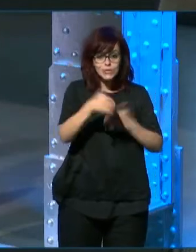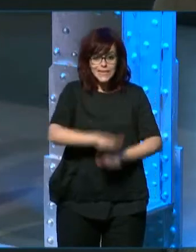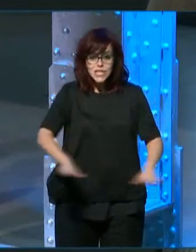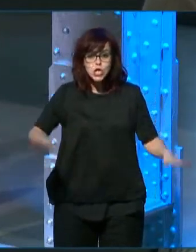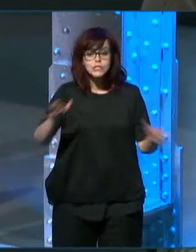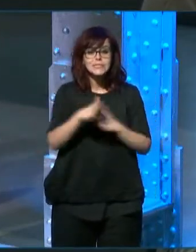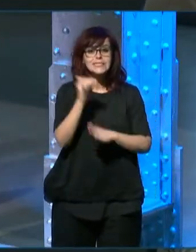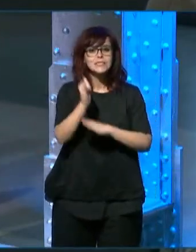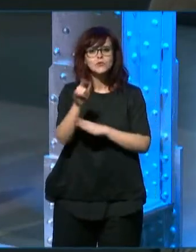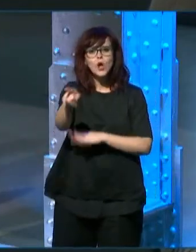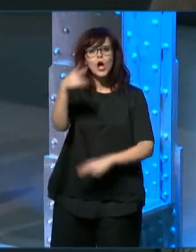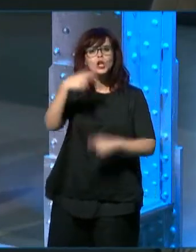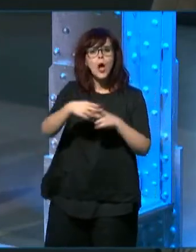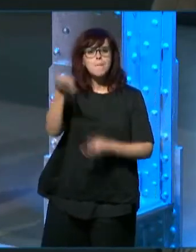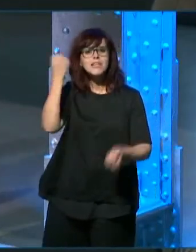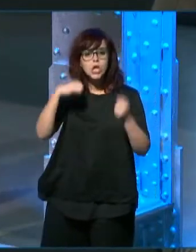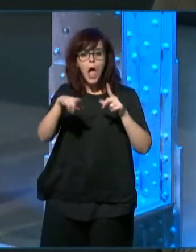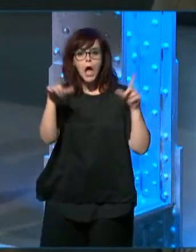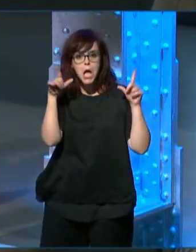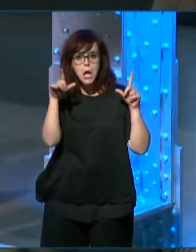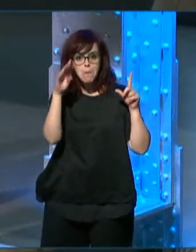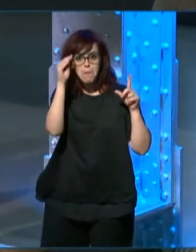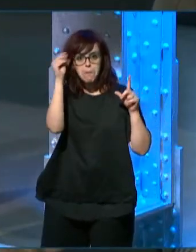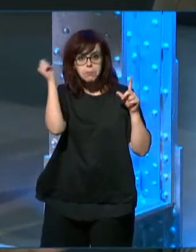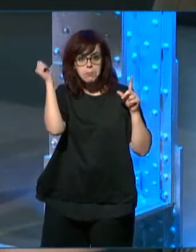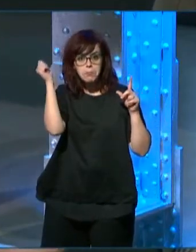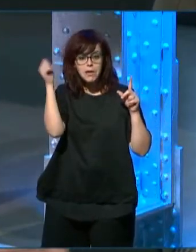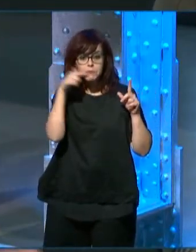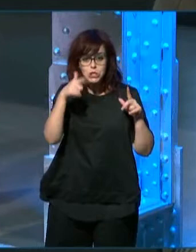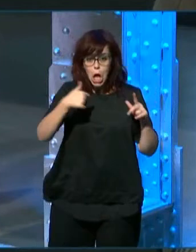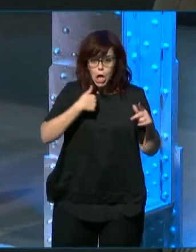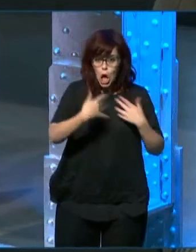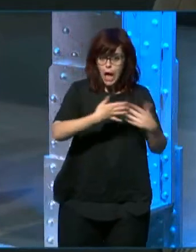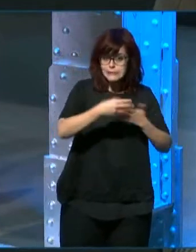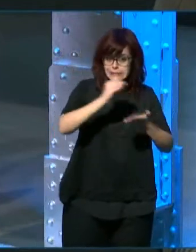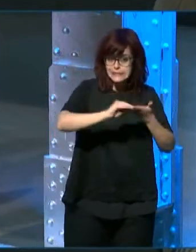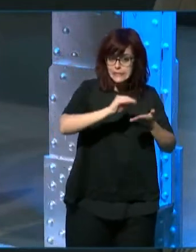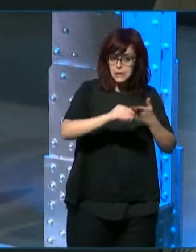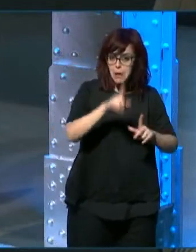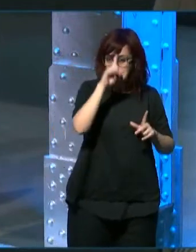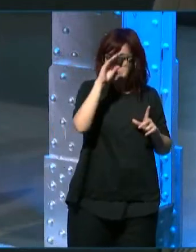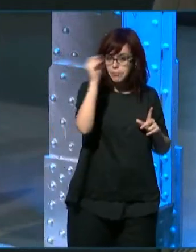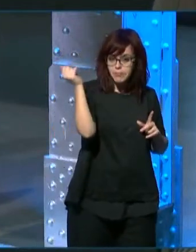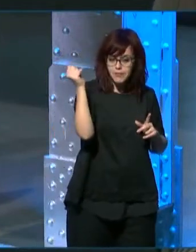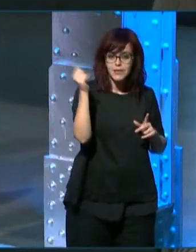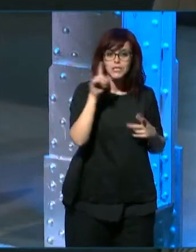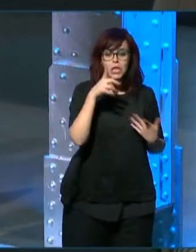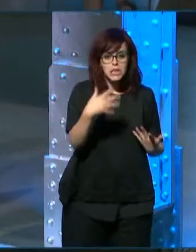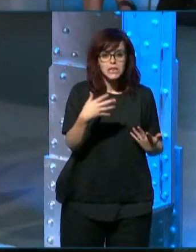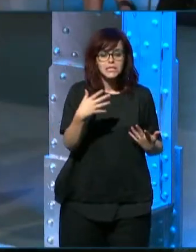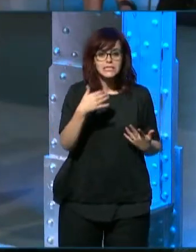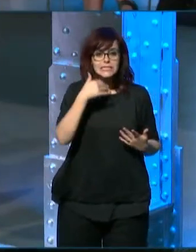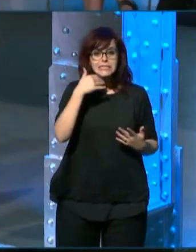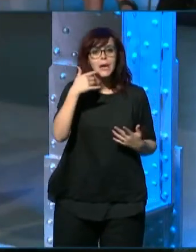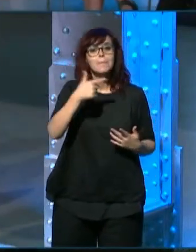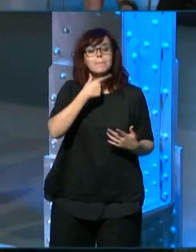institutos se les pregunta ¿cómo se llamaba el personaje? Si los niños nos acordamos los que lo escribimos muchas veces. Creo que esto es una cosa muy, muy significativa.